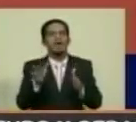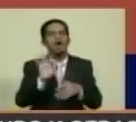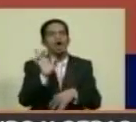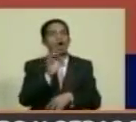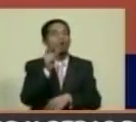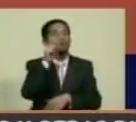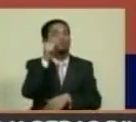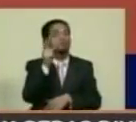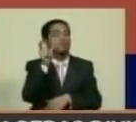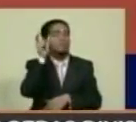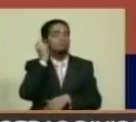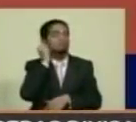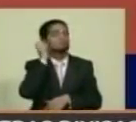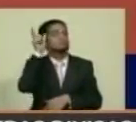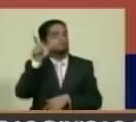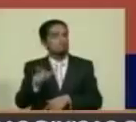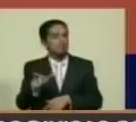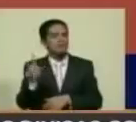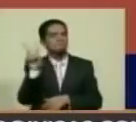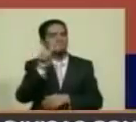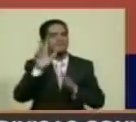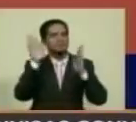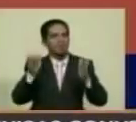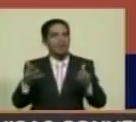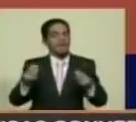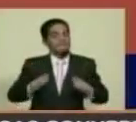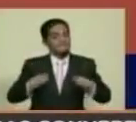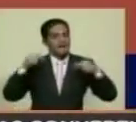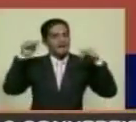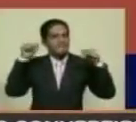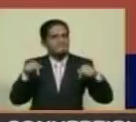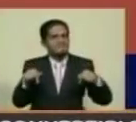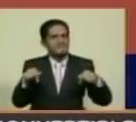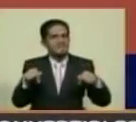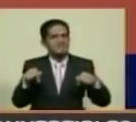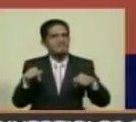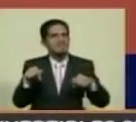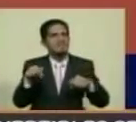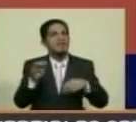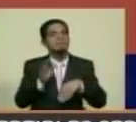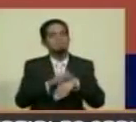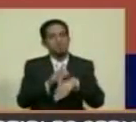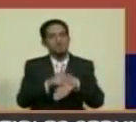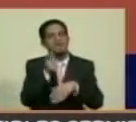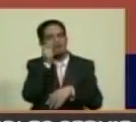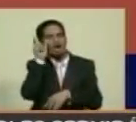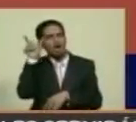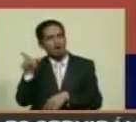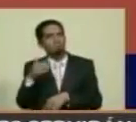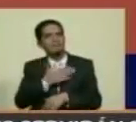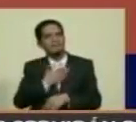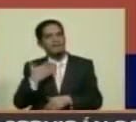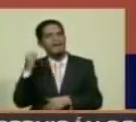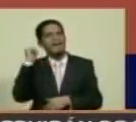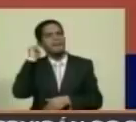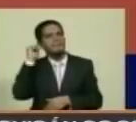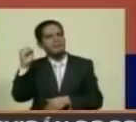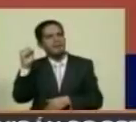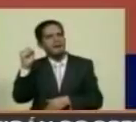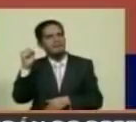venezolana que viva en esta tierra, porque este señor sí quiere asesinatos y golpes